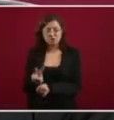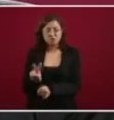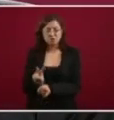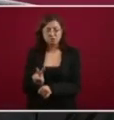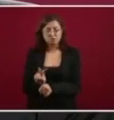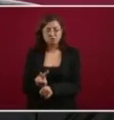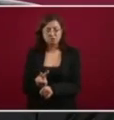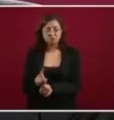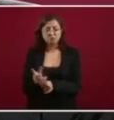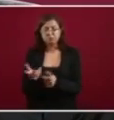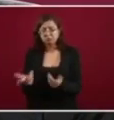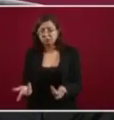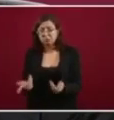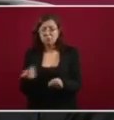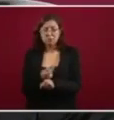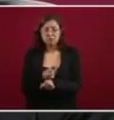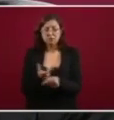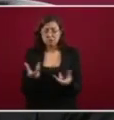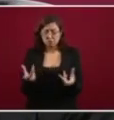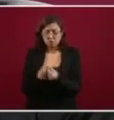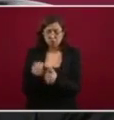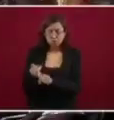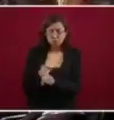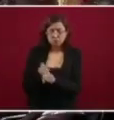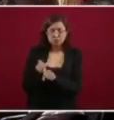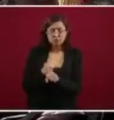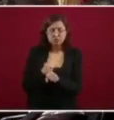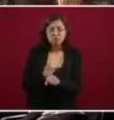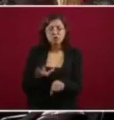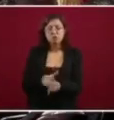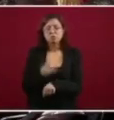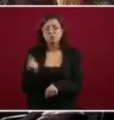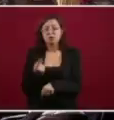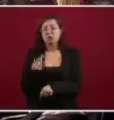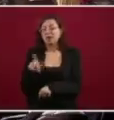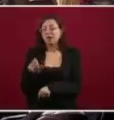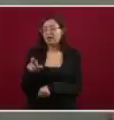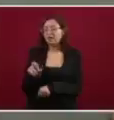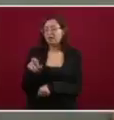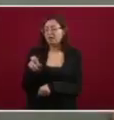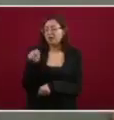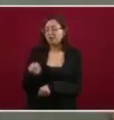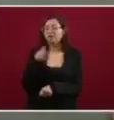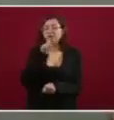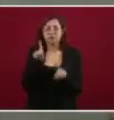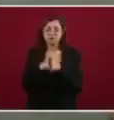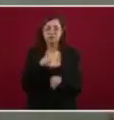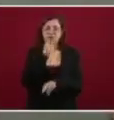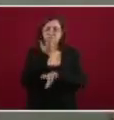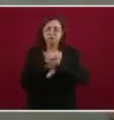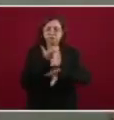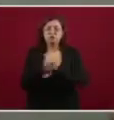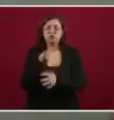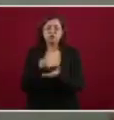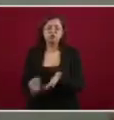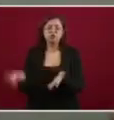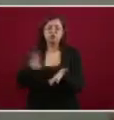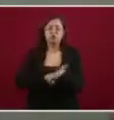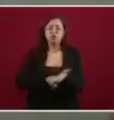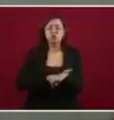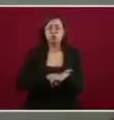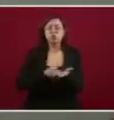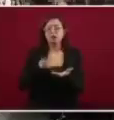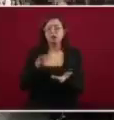sucedió, para involucrarse en el caso, dado que los LeBarón son también ciudadanos estadounidenses, tienen doble